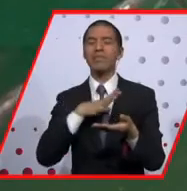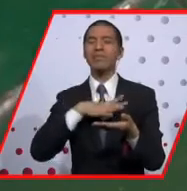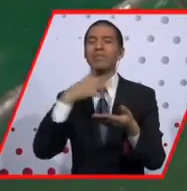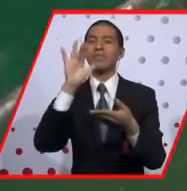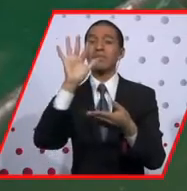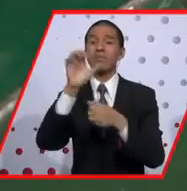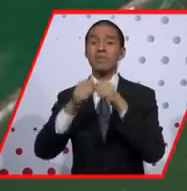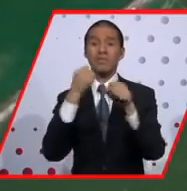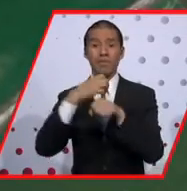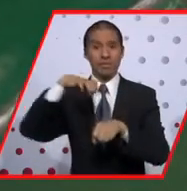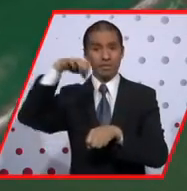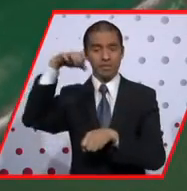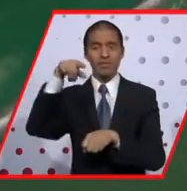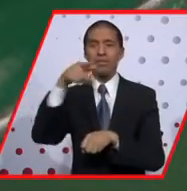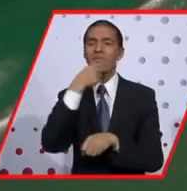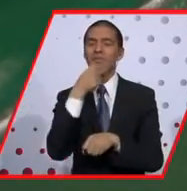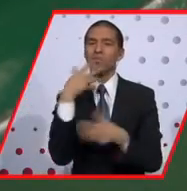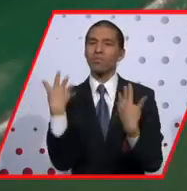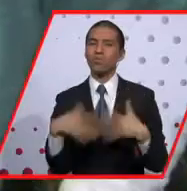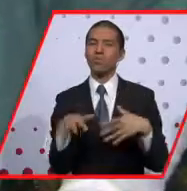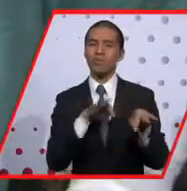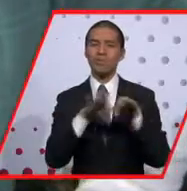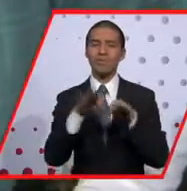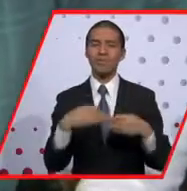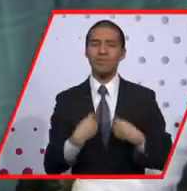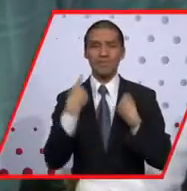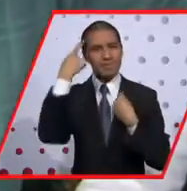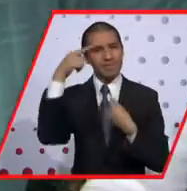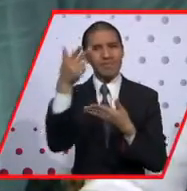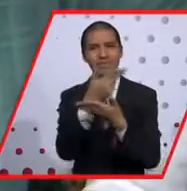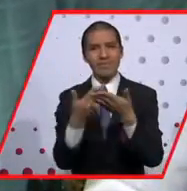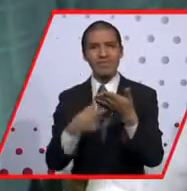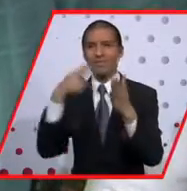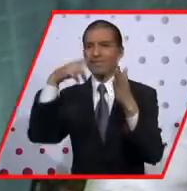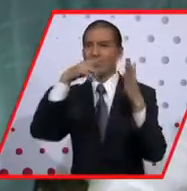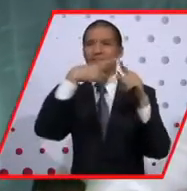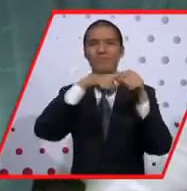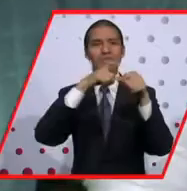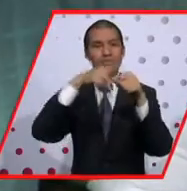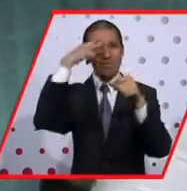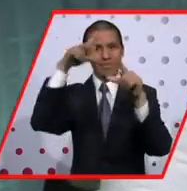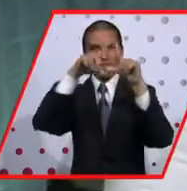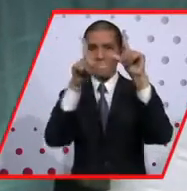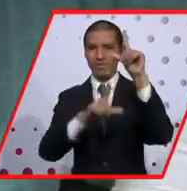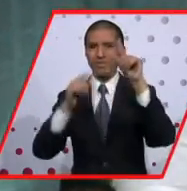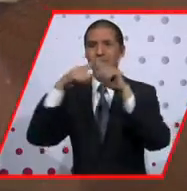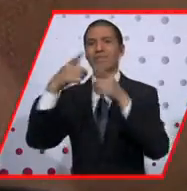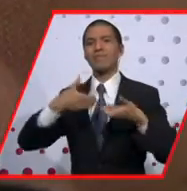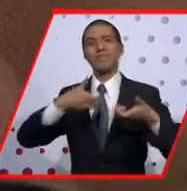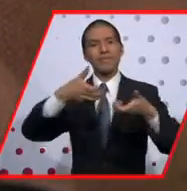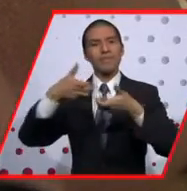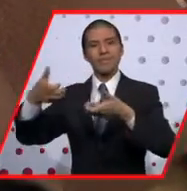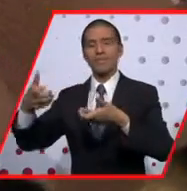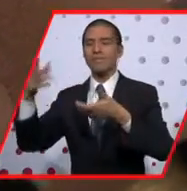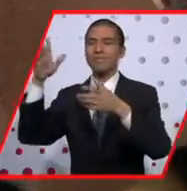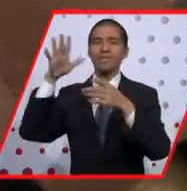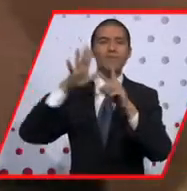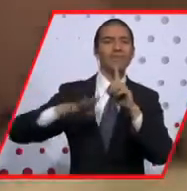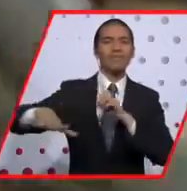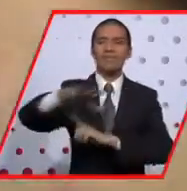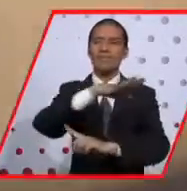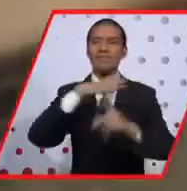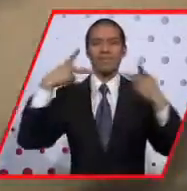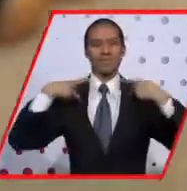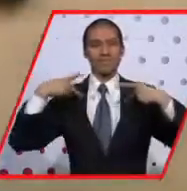50 años de edad, ha dedicado gran parte de su vida a dibujar y pintar el color de México, las calles, sus paisajes,